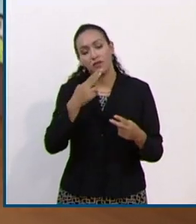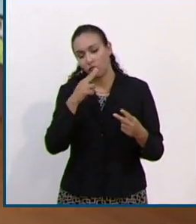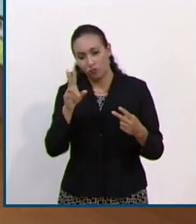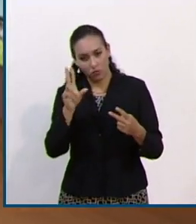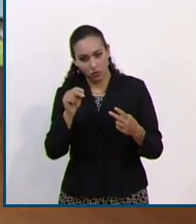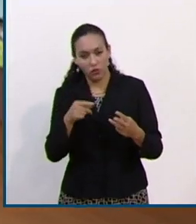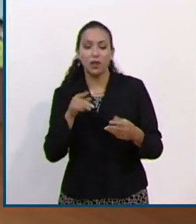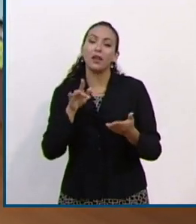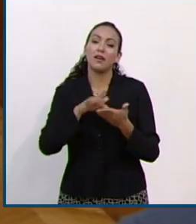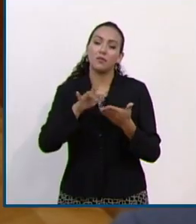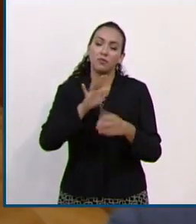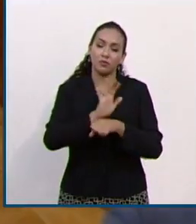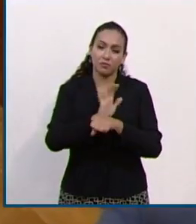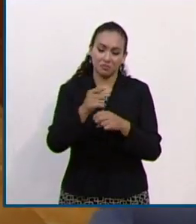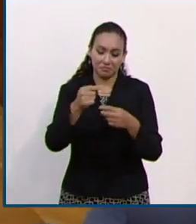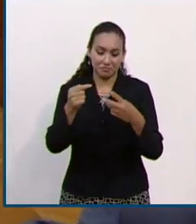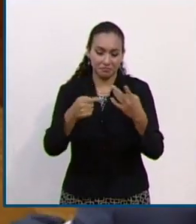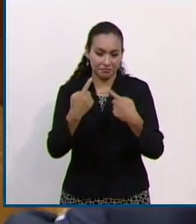cine.